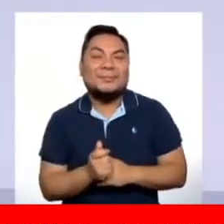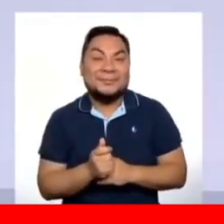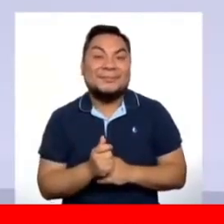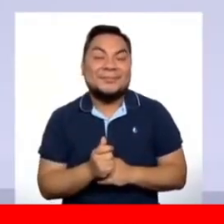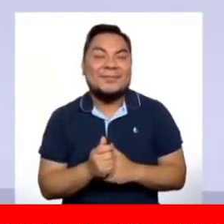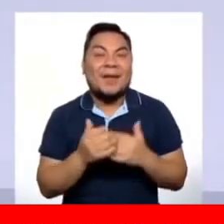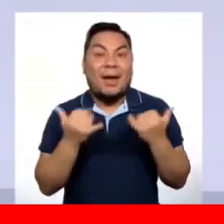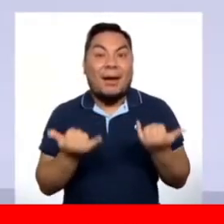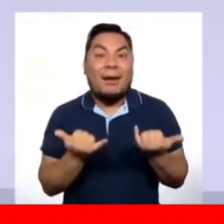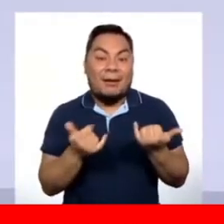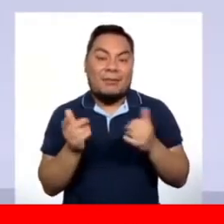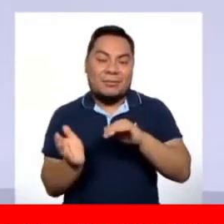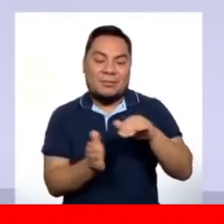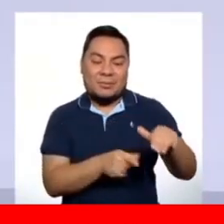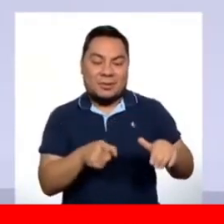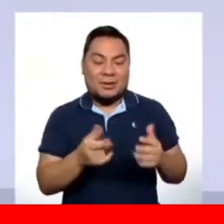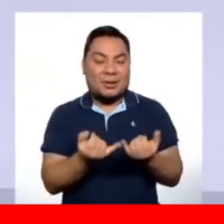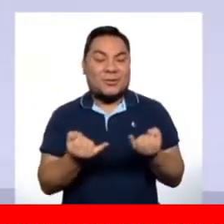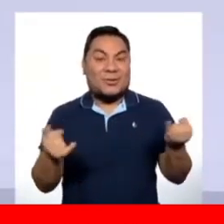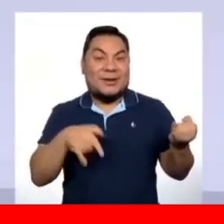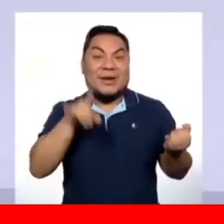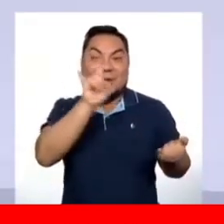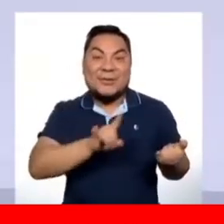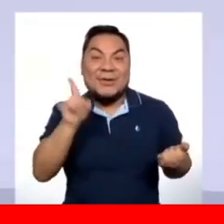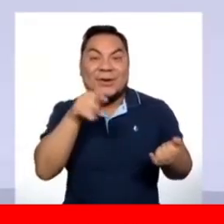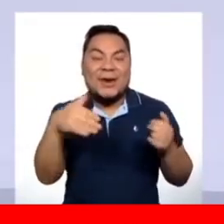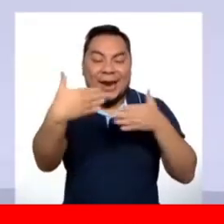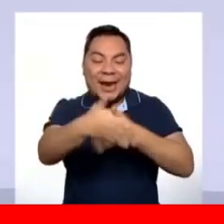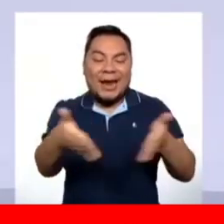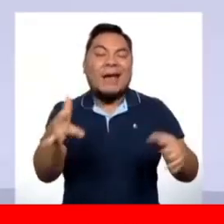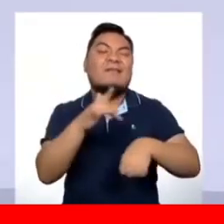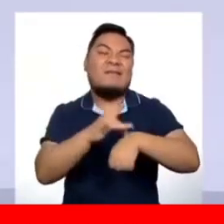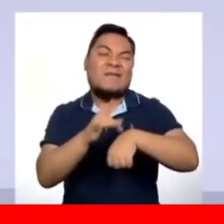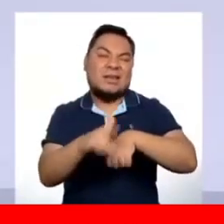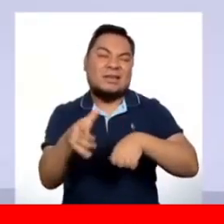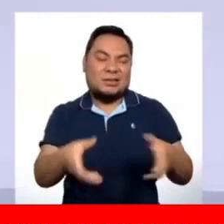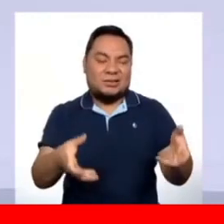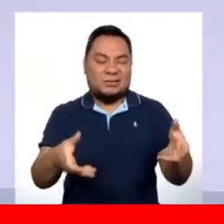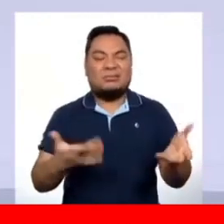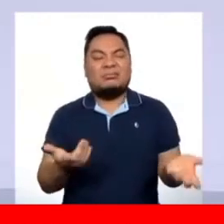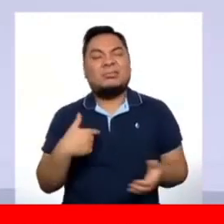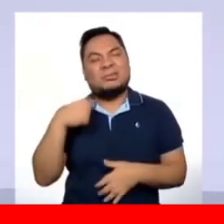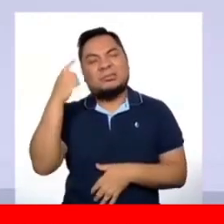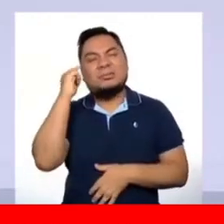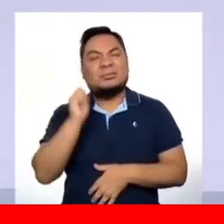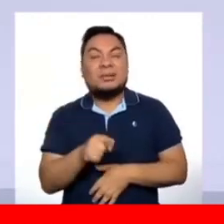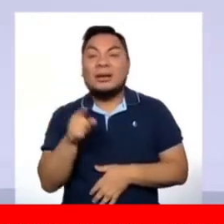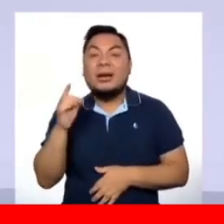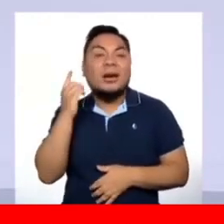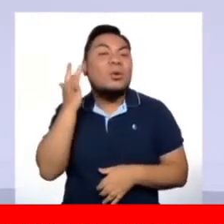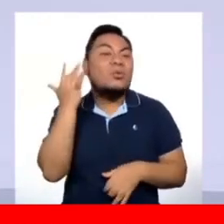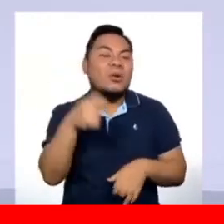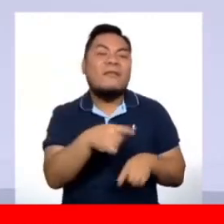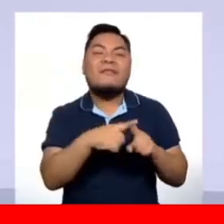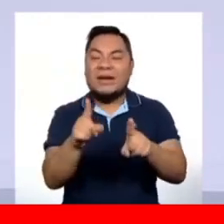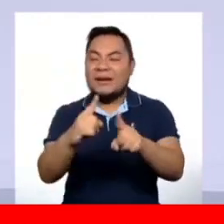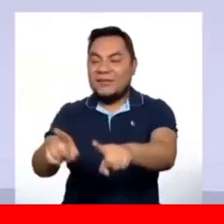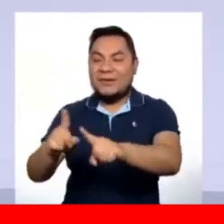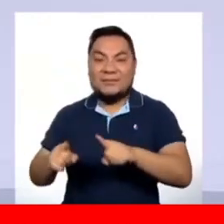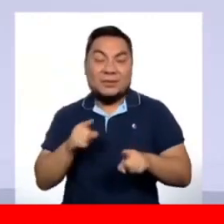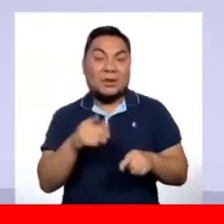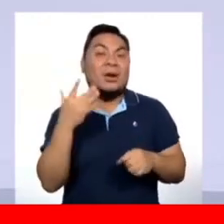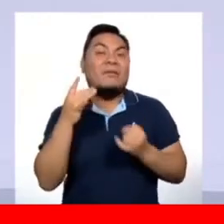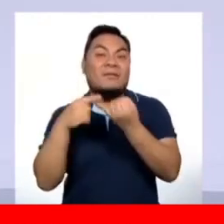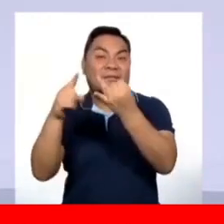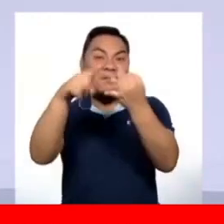Miren, para ese instrumento hemos usado una caja vacía. Su sonido es muy distinto a los anteriores y podemos hacer diversos